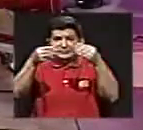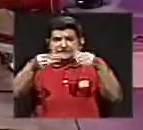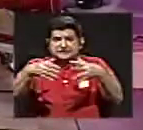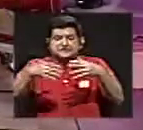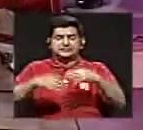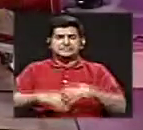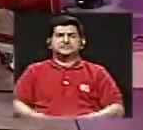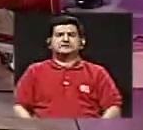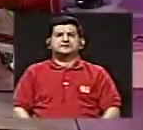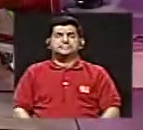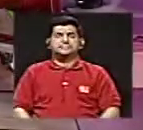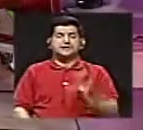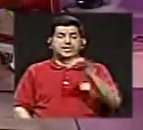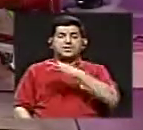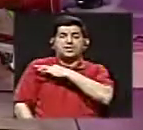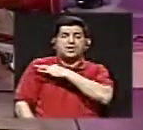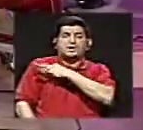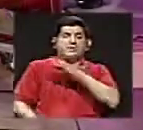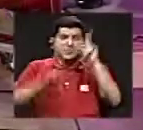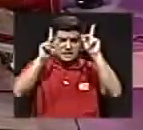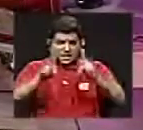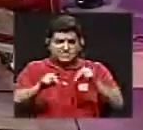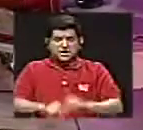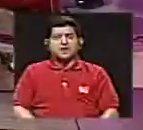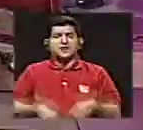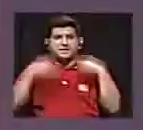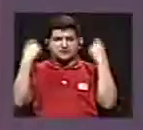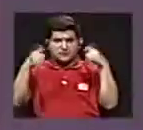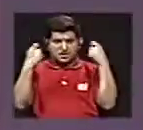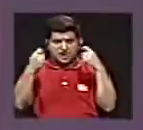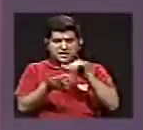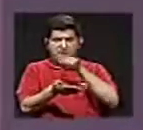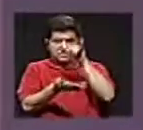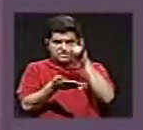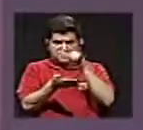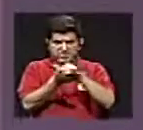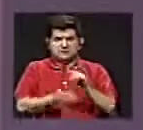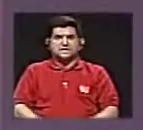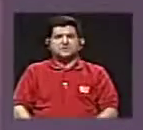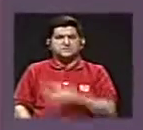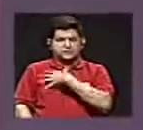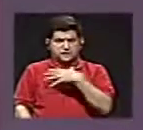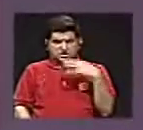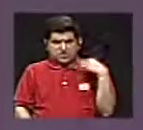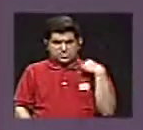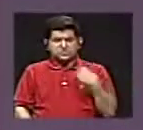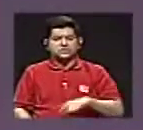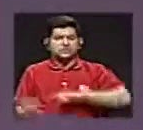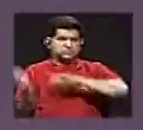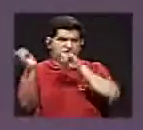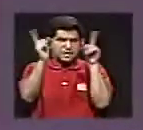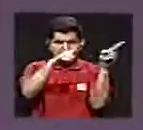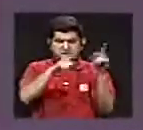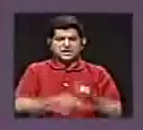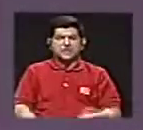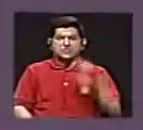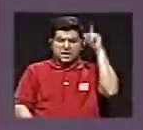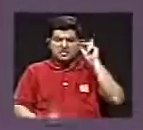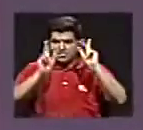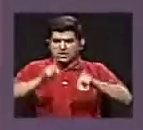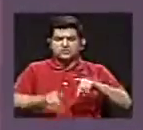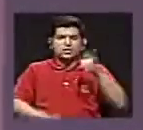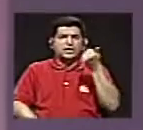¿verdad? Marta, invitar también a la gente ahora para el carnaval de San José, que les gusta mucho y se trasladan hacia Limón,